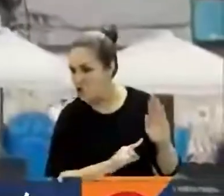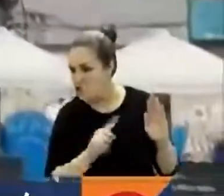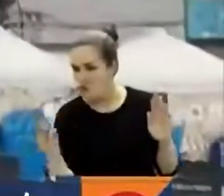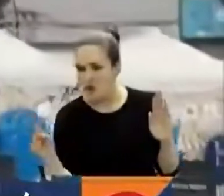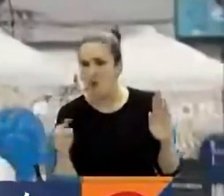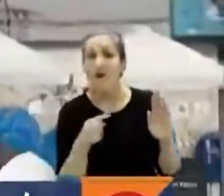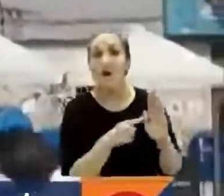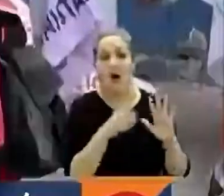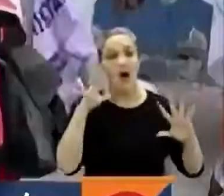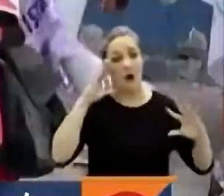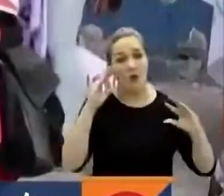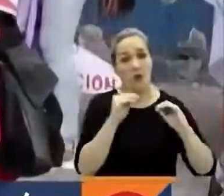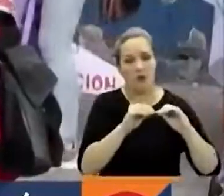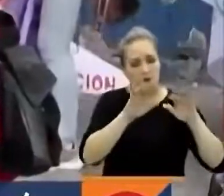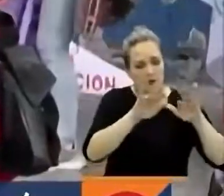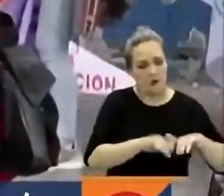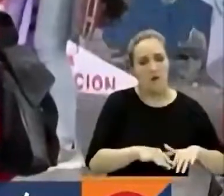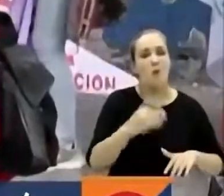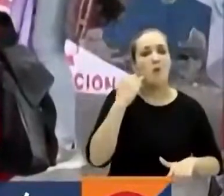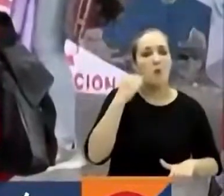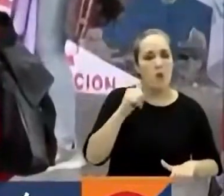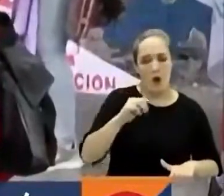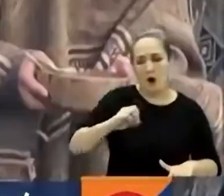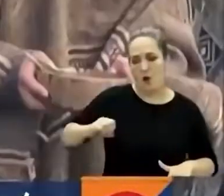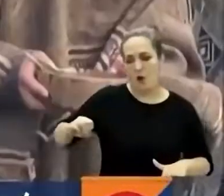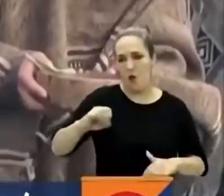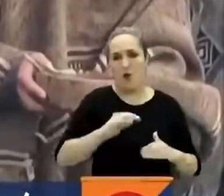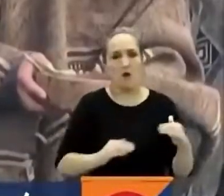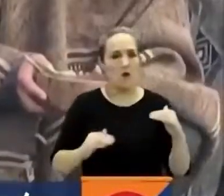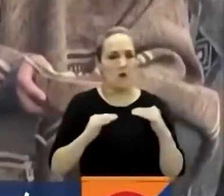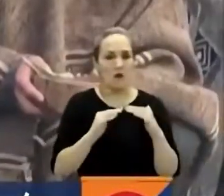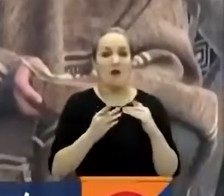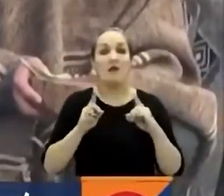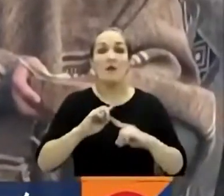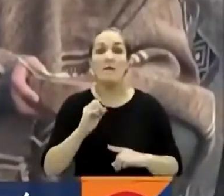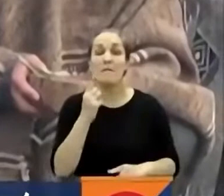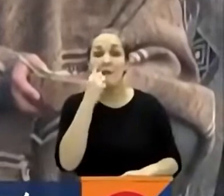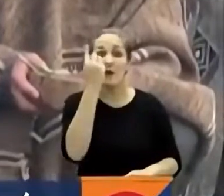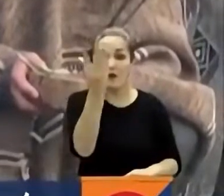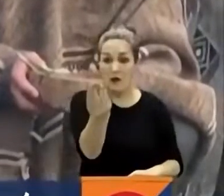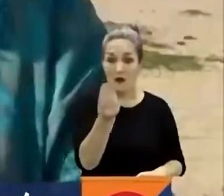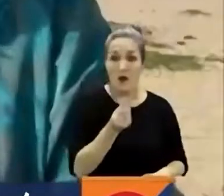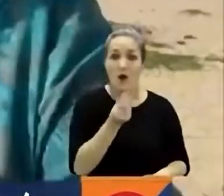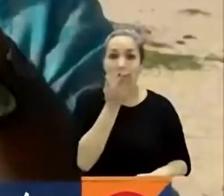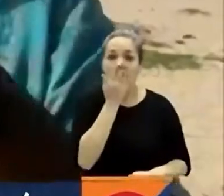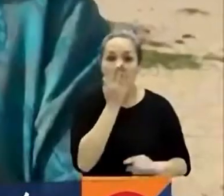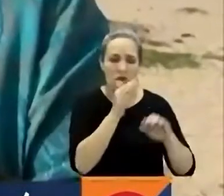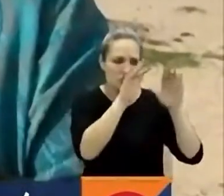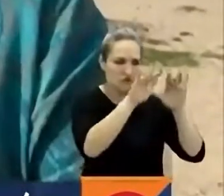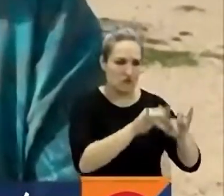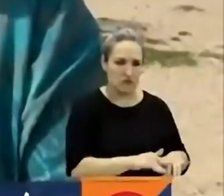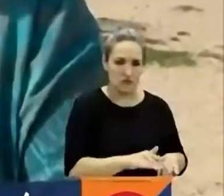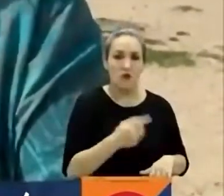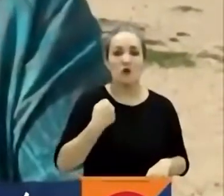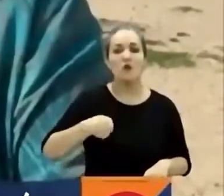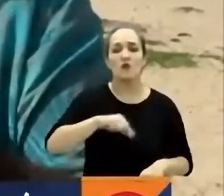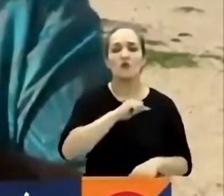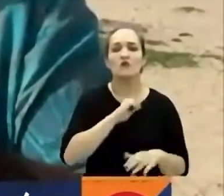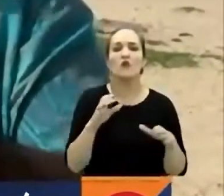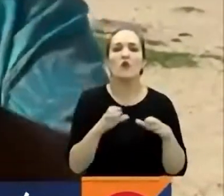de forma par entre mujeres y hombres y por primera vez por pueblos indígenas quedando allí impresos. Para nosotros los rapanui es